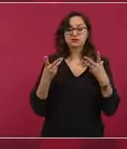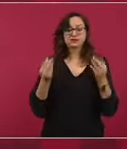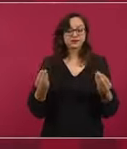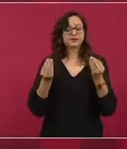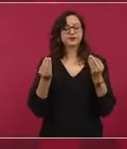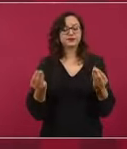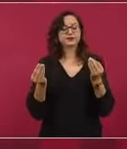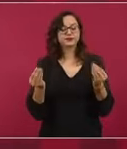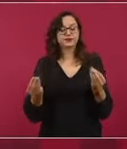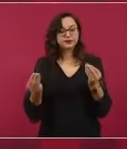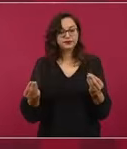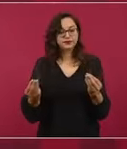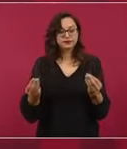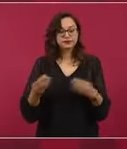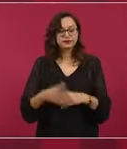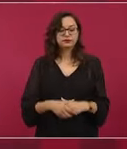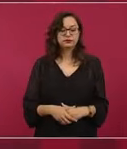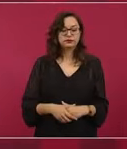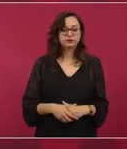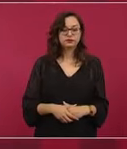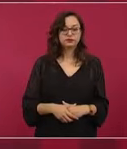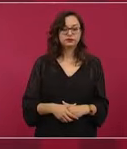y todo.